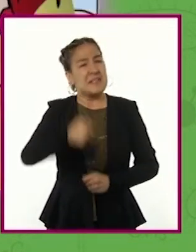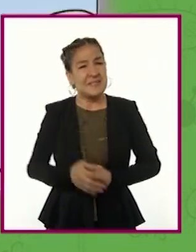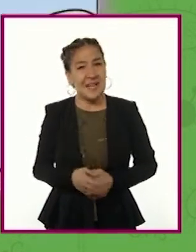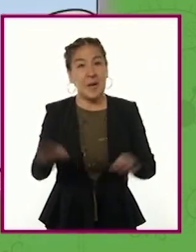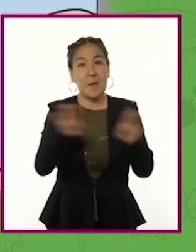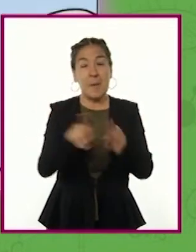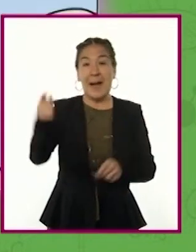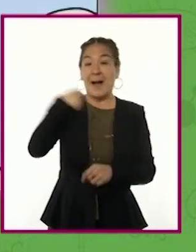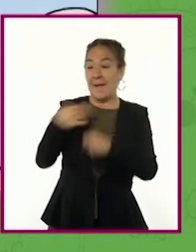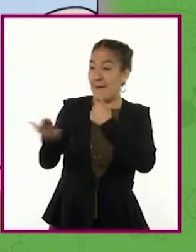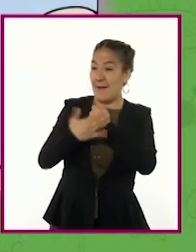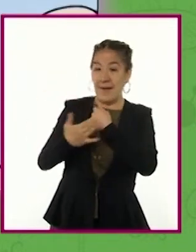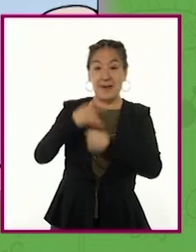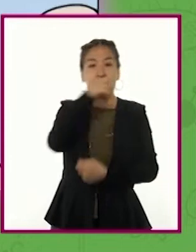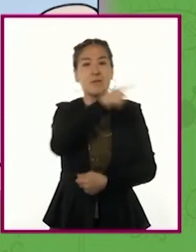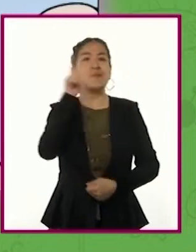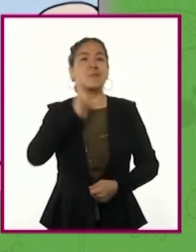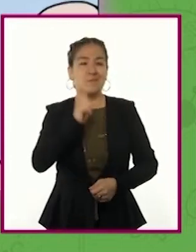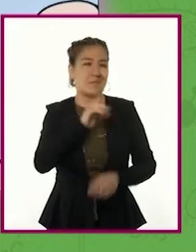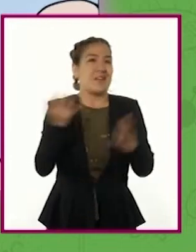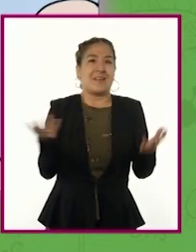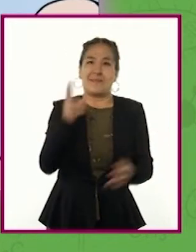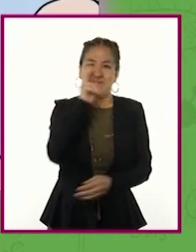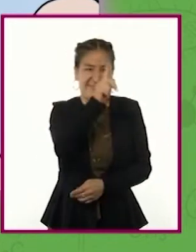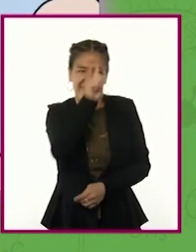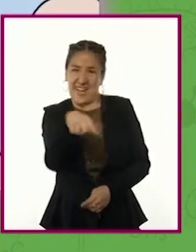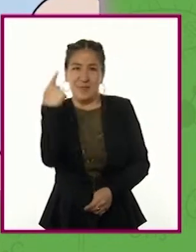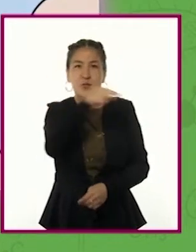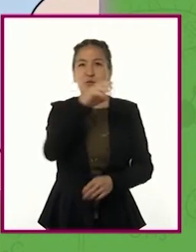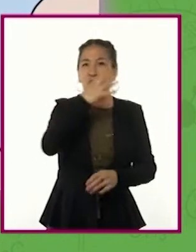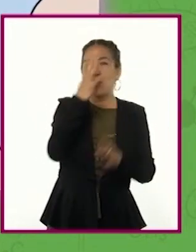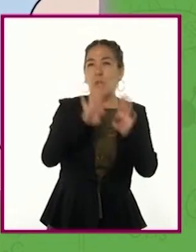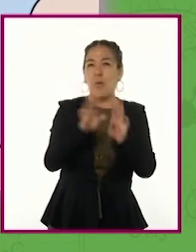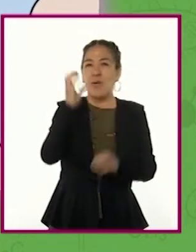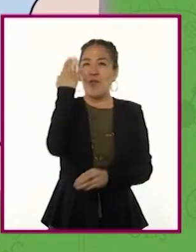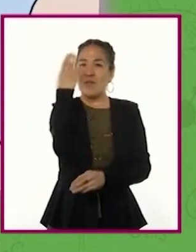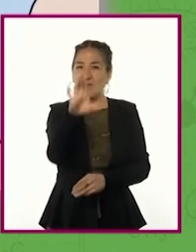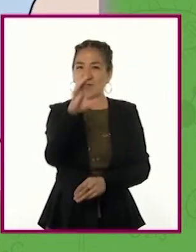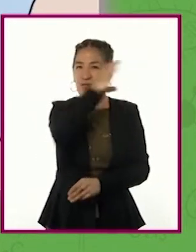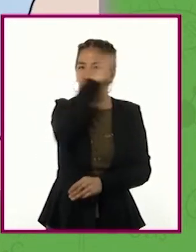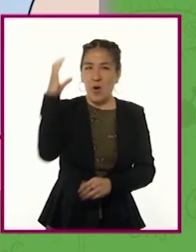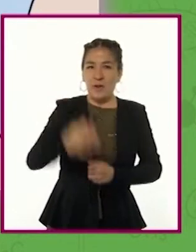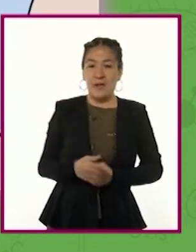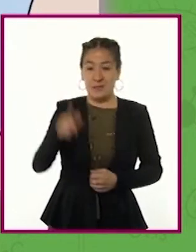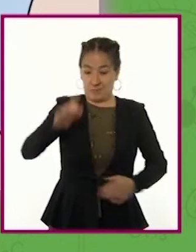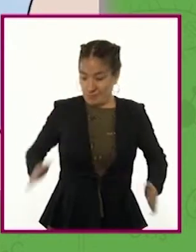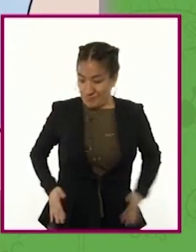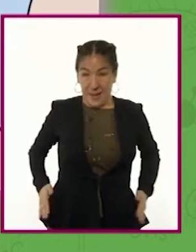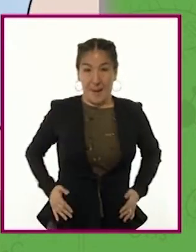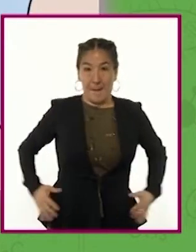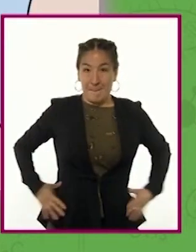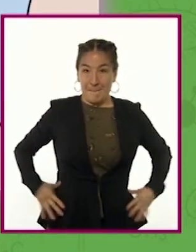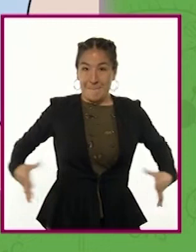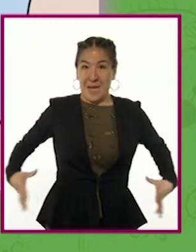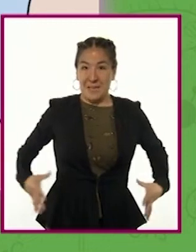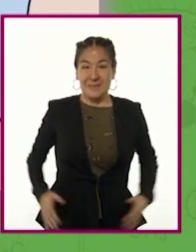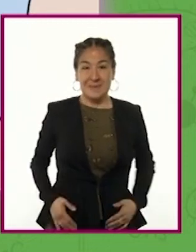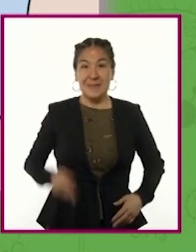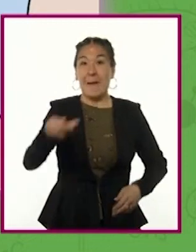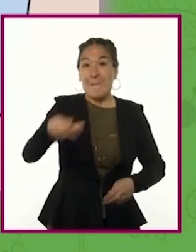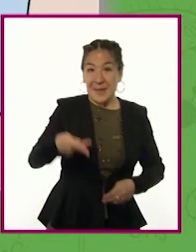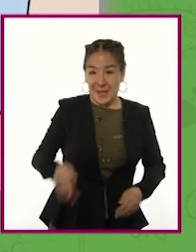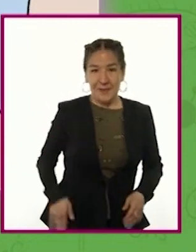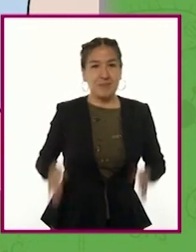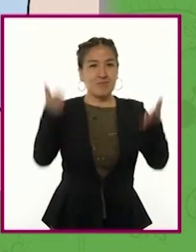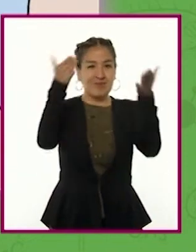ver su perfil se notaba en sus fotografías que sus caderas se le habían ensanchado y sus piernas se veían más